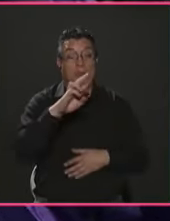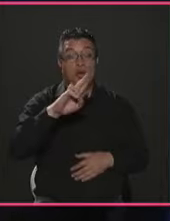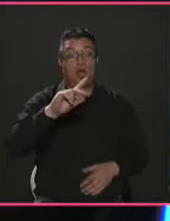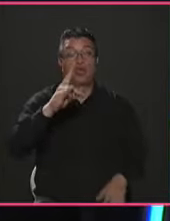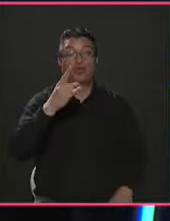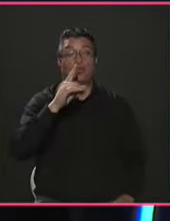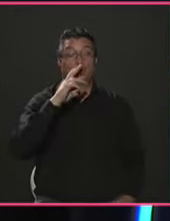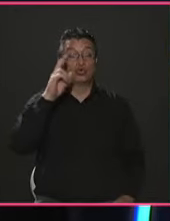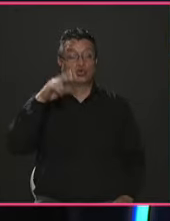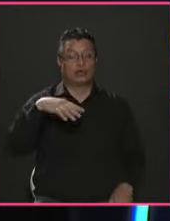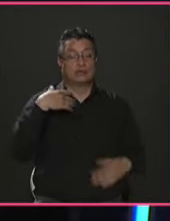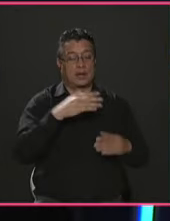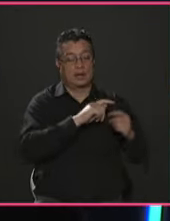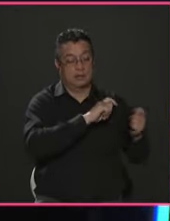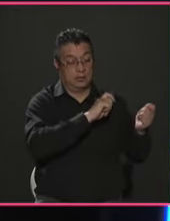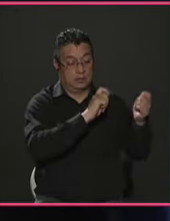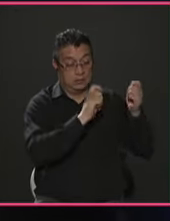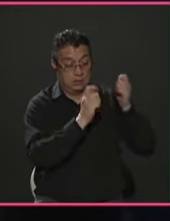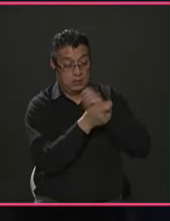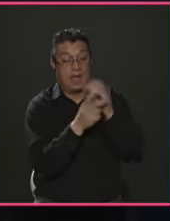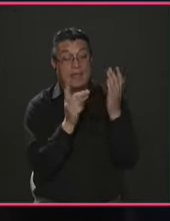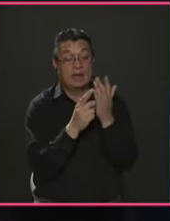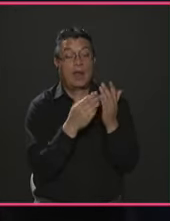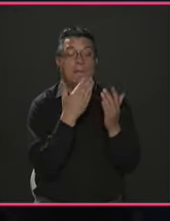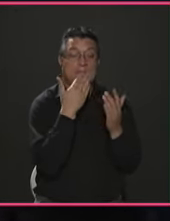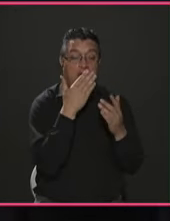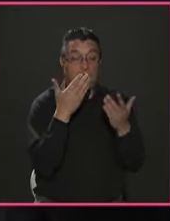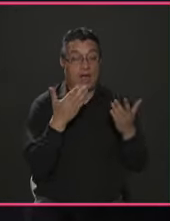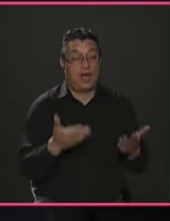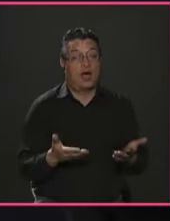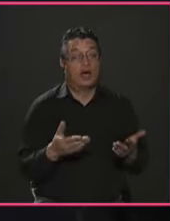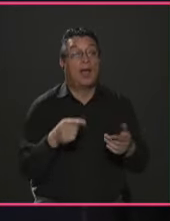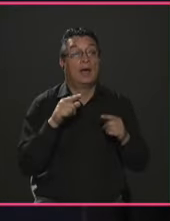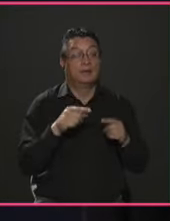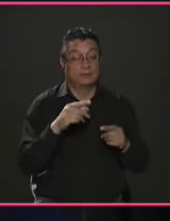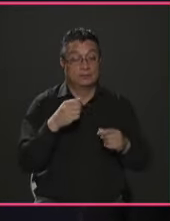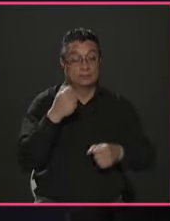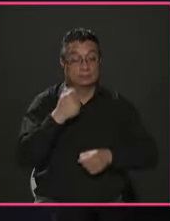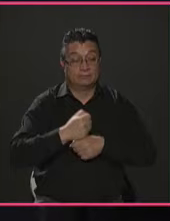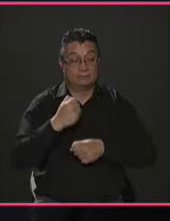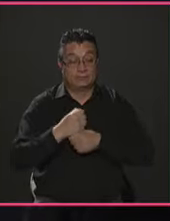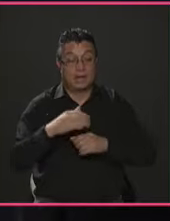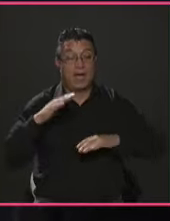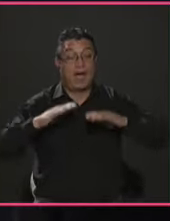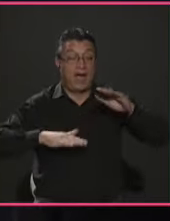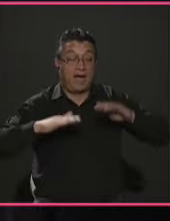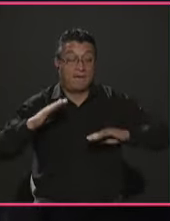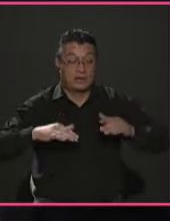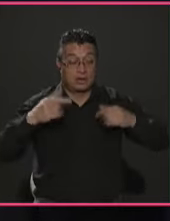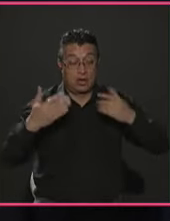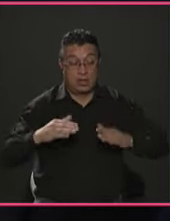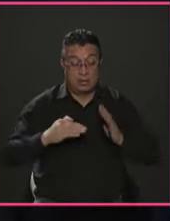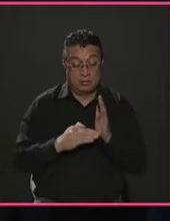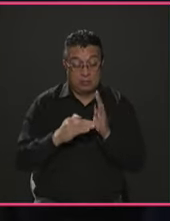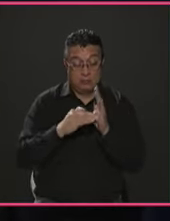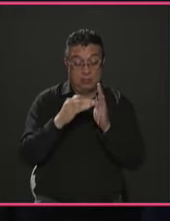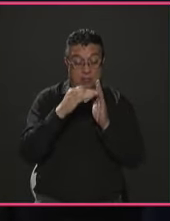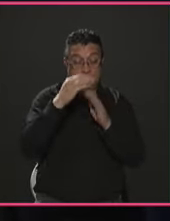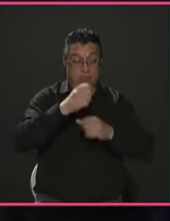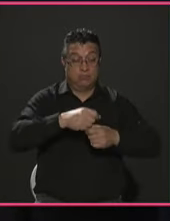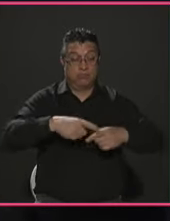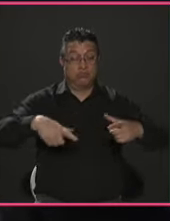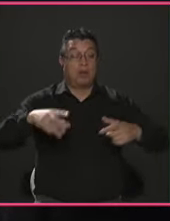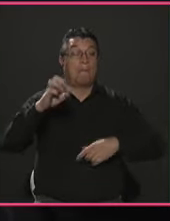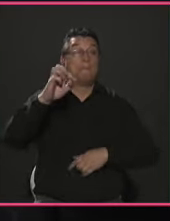desde que estamos en proceso de transición digital digamos de hecho la productividad por momentos el crecimiento de la productividad